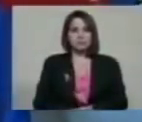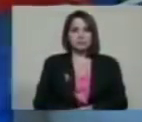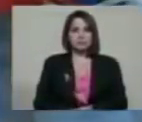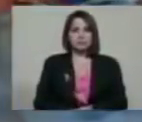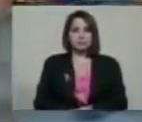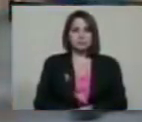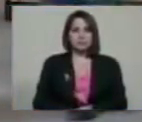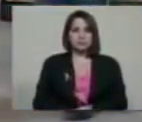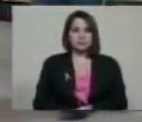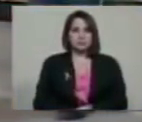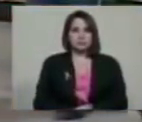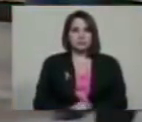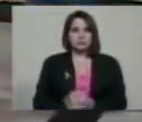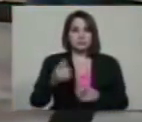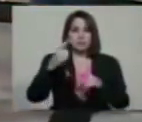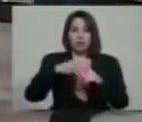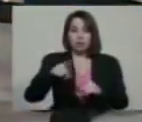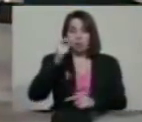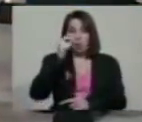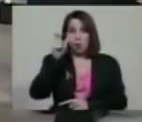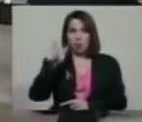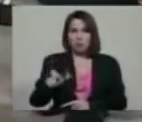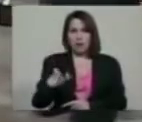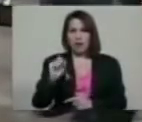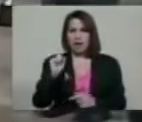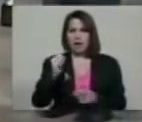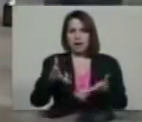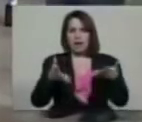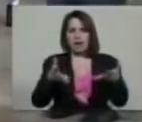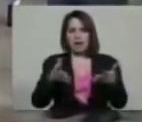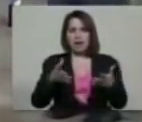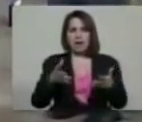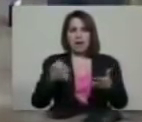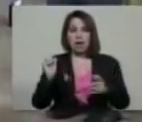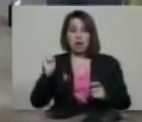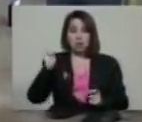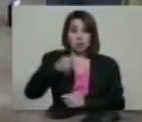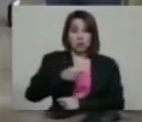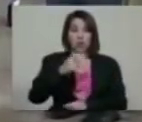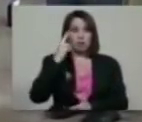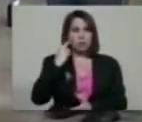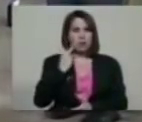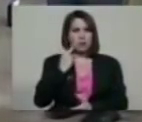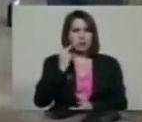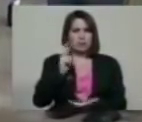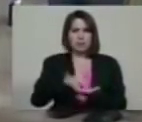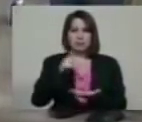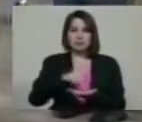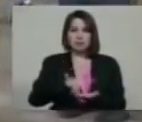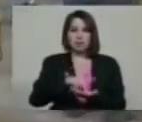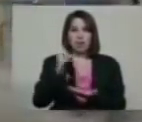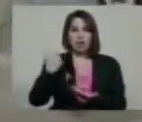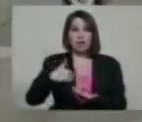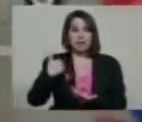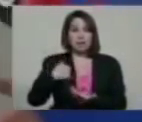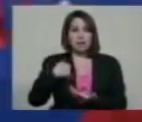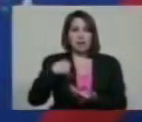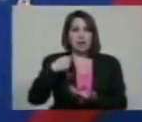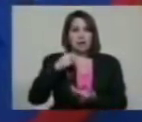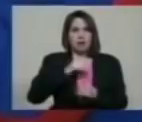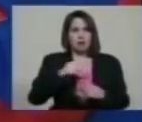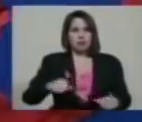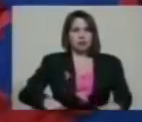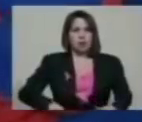Ciudadana María Jiménez, en la disciplina de judo, representante del Estado Bolívar, participó en Argentina, en Portugal, en Perú y en